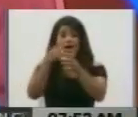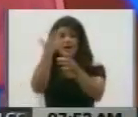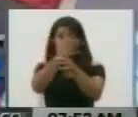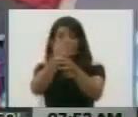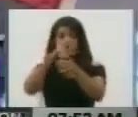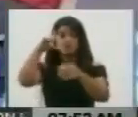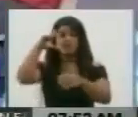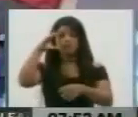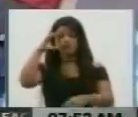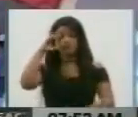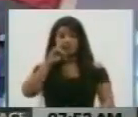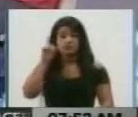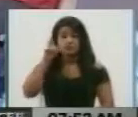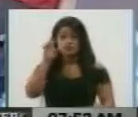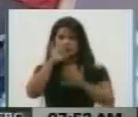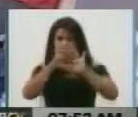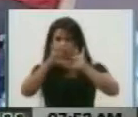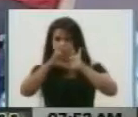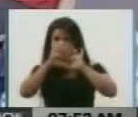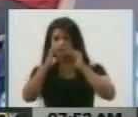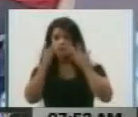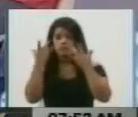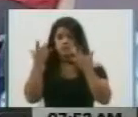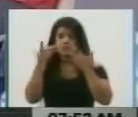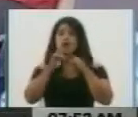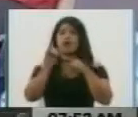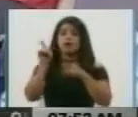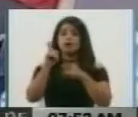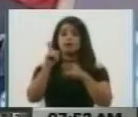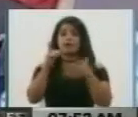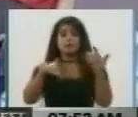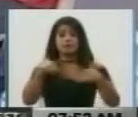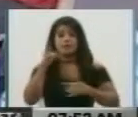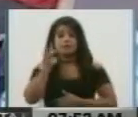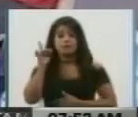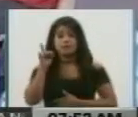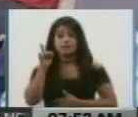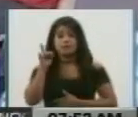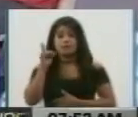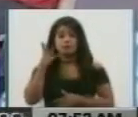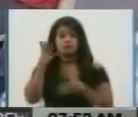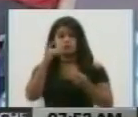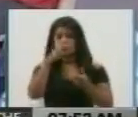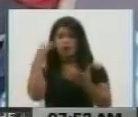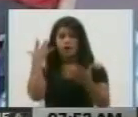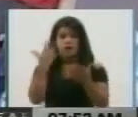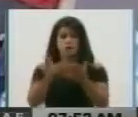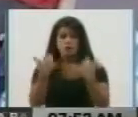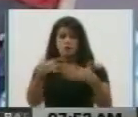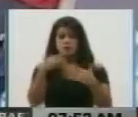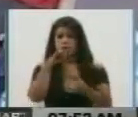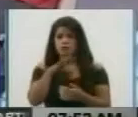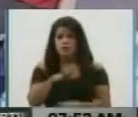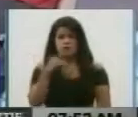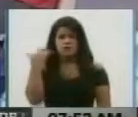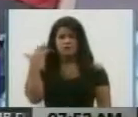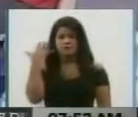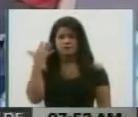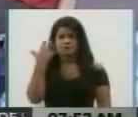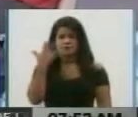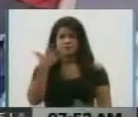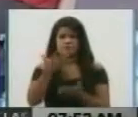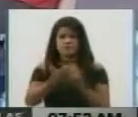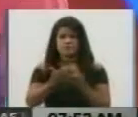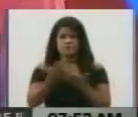que estuviera envuelta en llamas, ¿no? Esta ceremonia se ha realizado a lo largo de la historia reciente